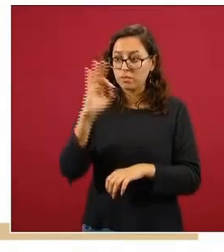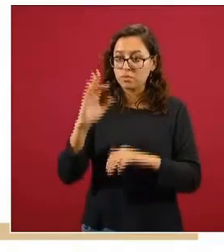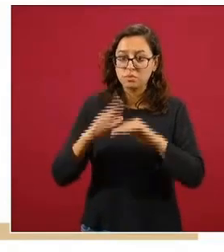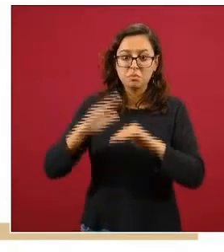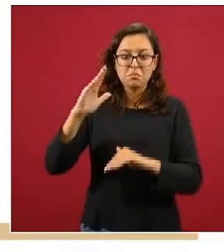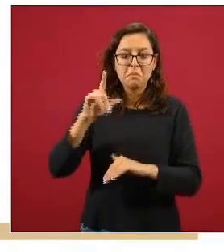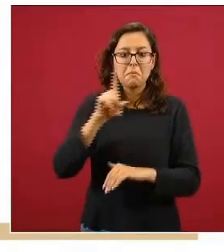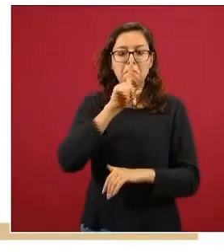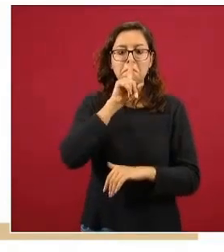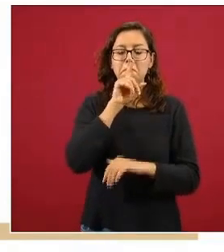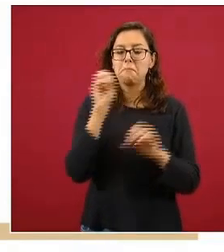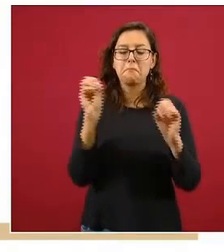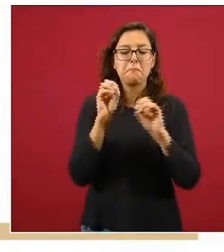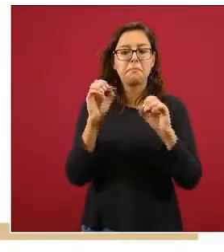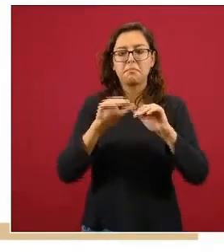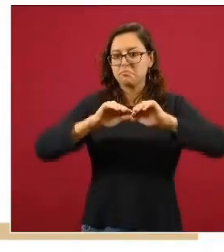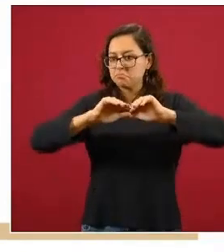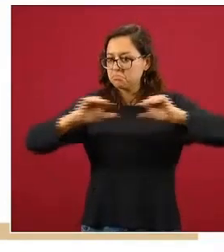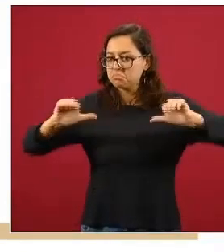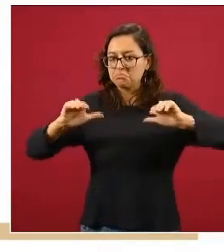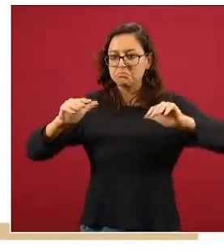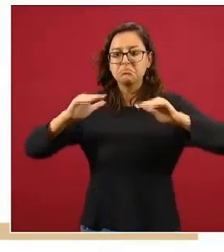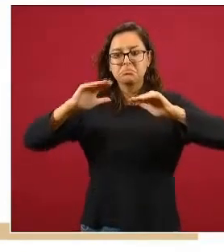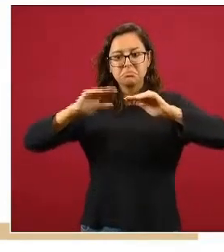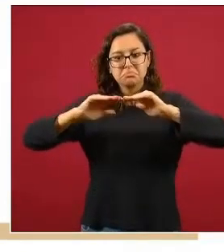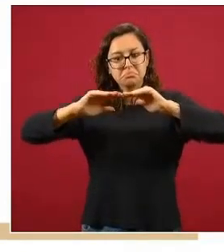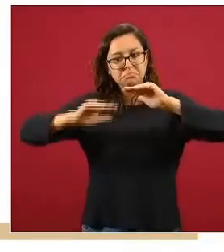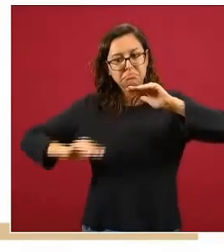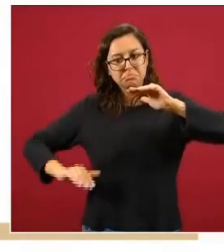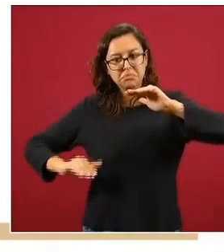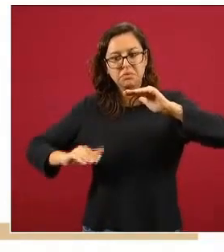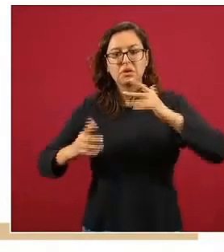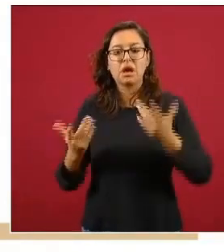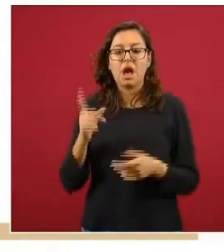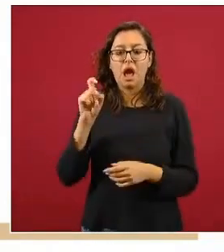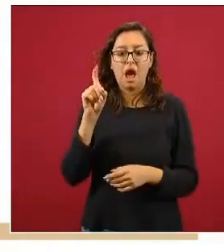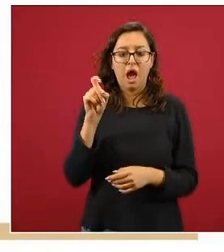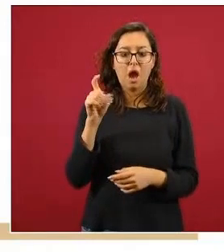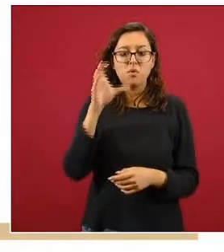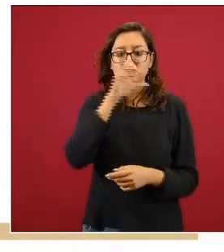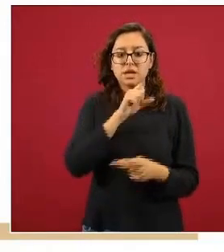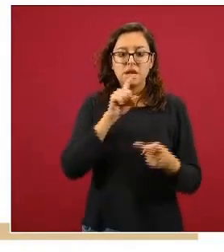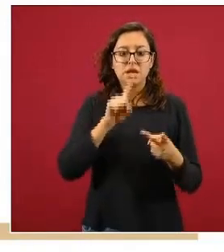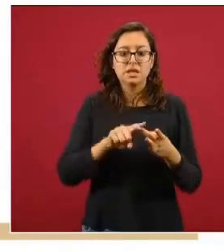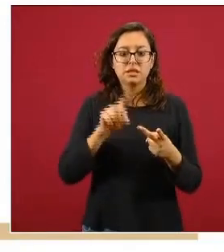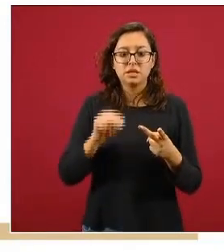superiores al 50%, las que están hasta arriba son Aguascalientes, Nuevo León y la Ciudad de